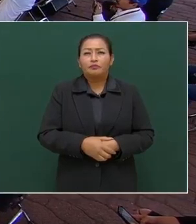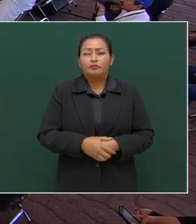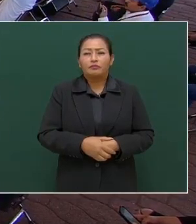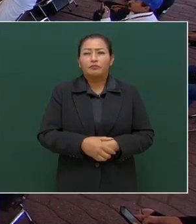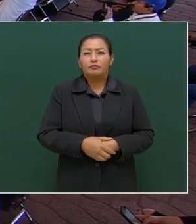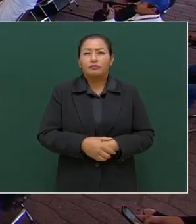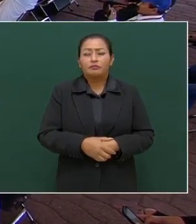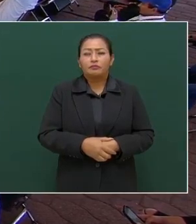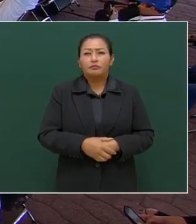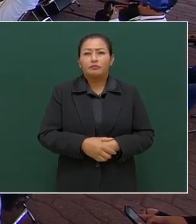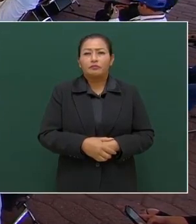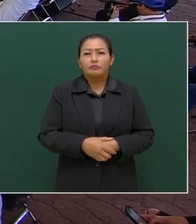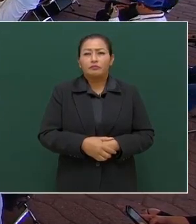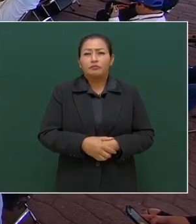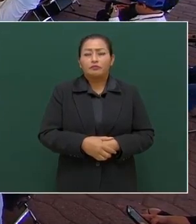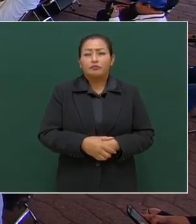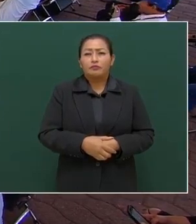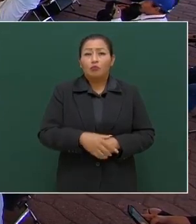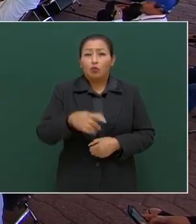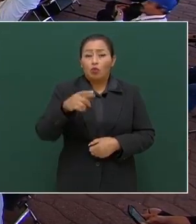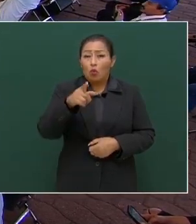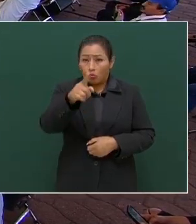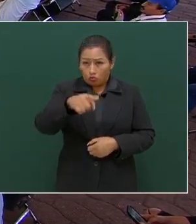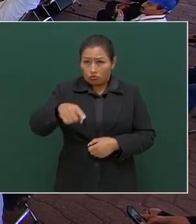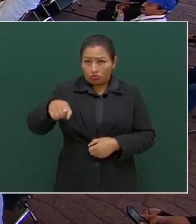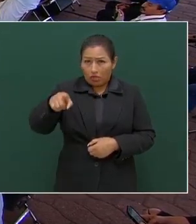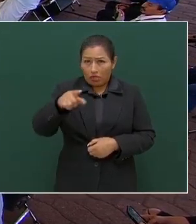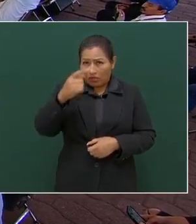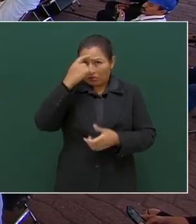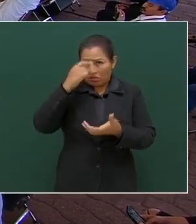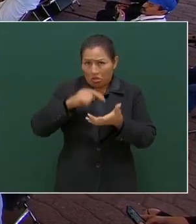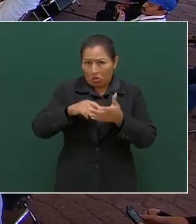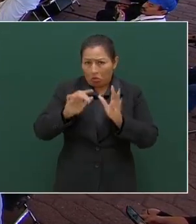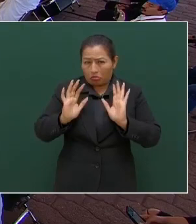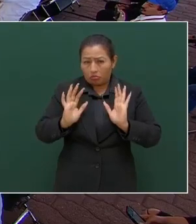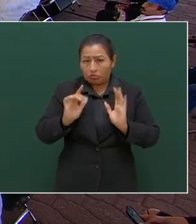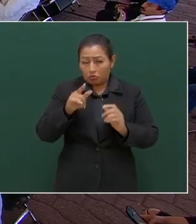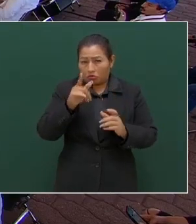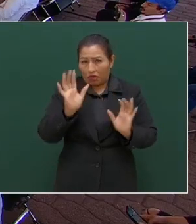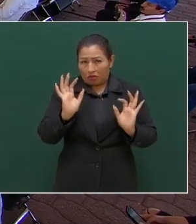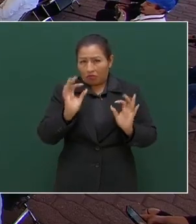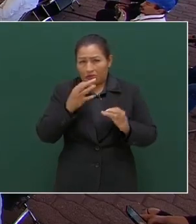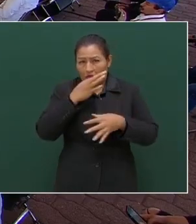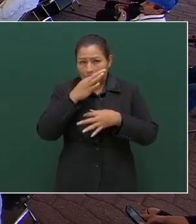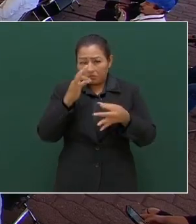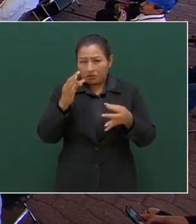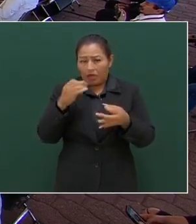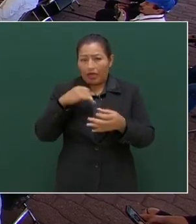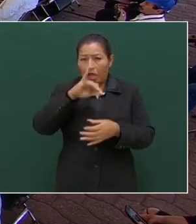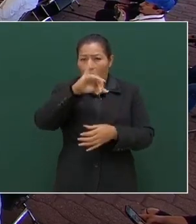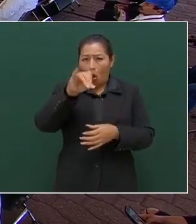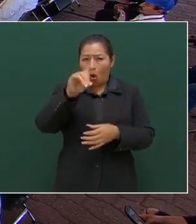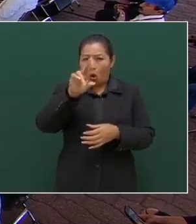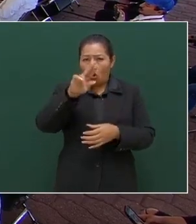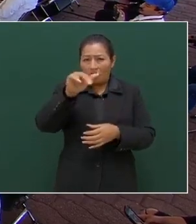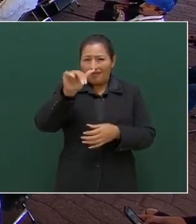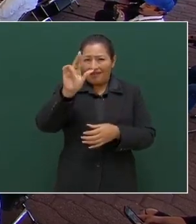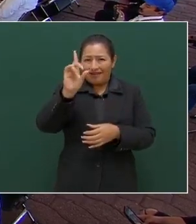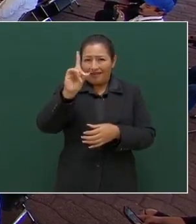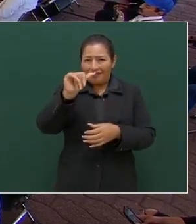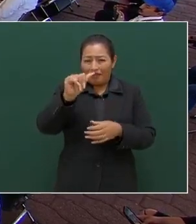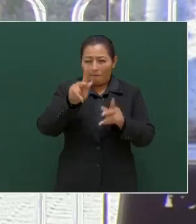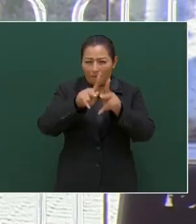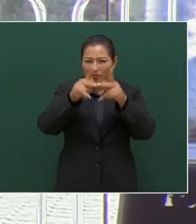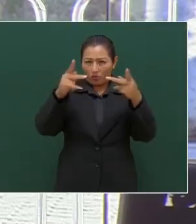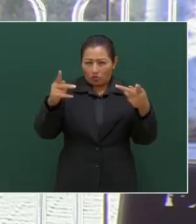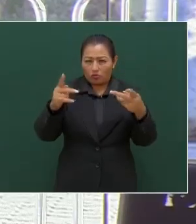Y ustedes, creo, ¿no?, también lo trataron en la jornada. Hay